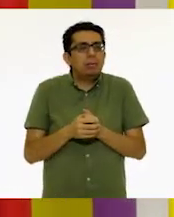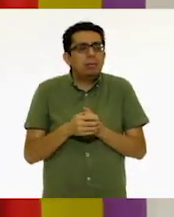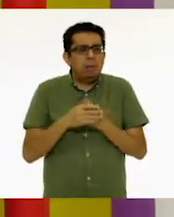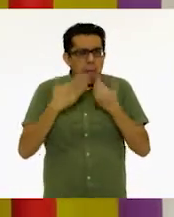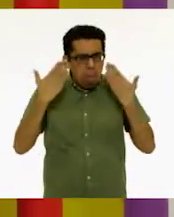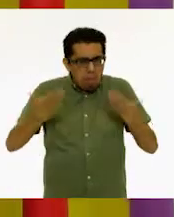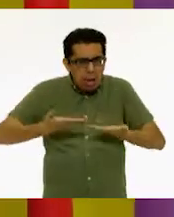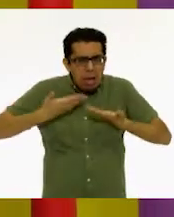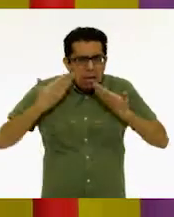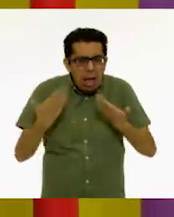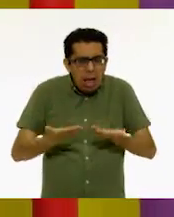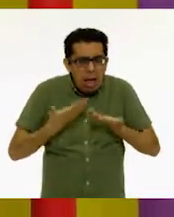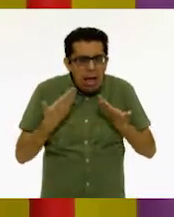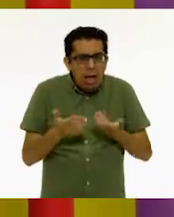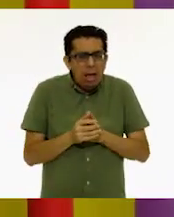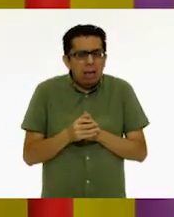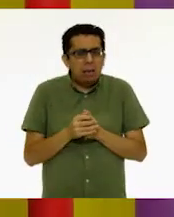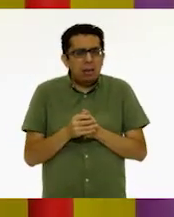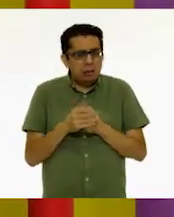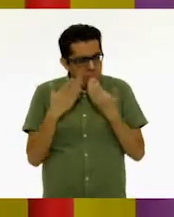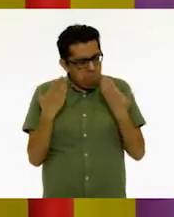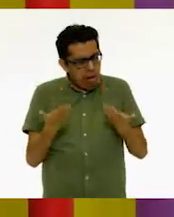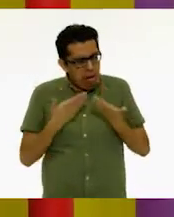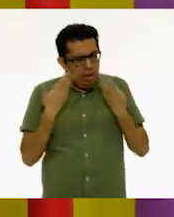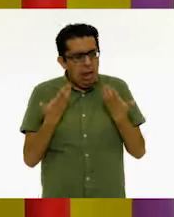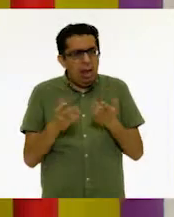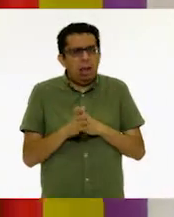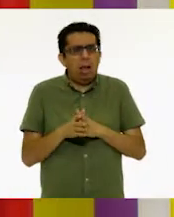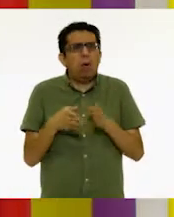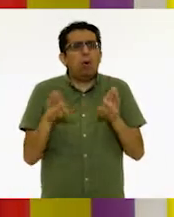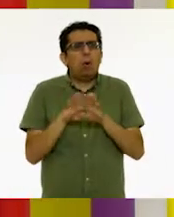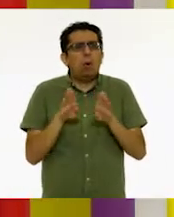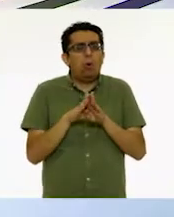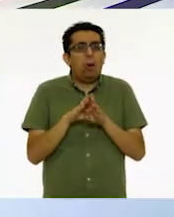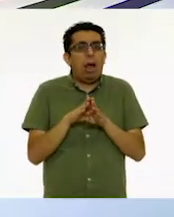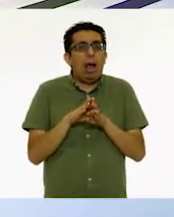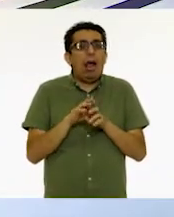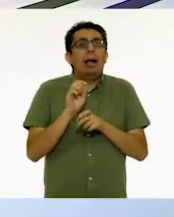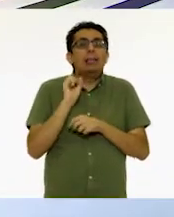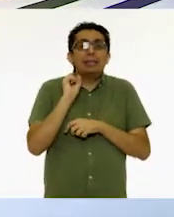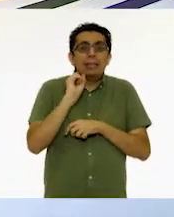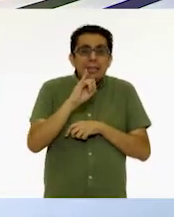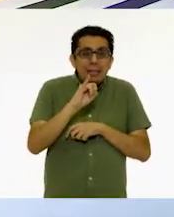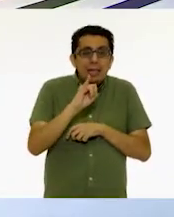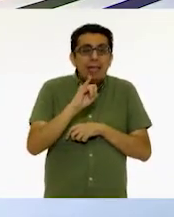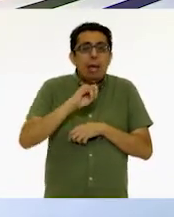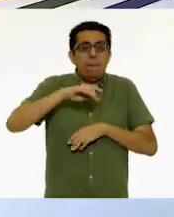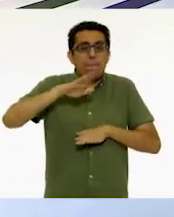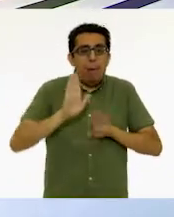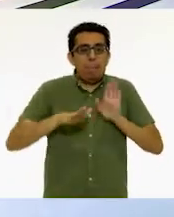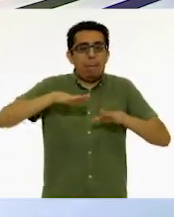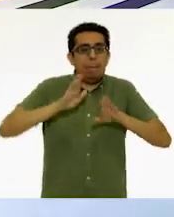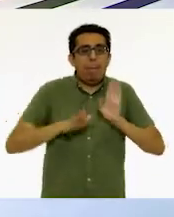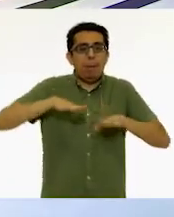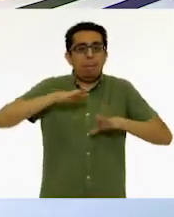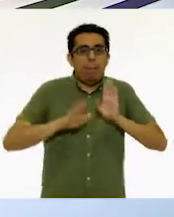¿Bailar? ¿Bailar? Ah, sí, Pepe, zapatear.